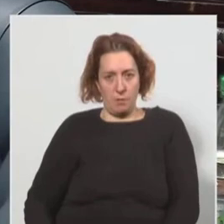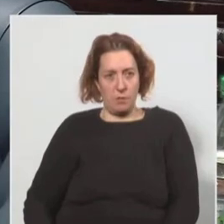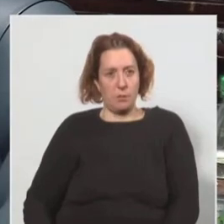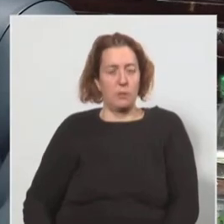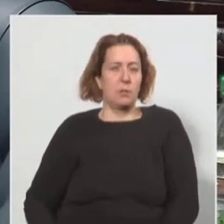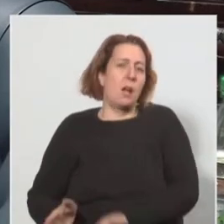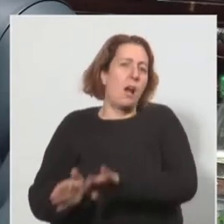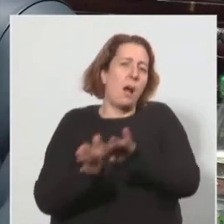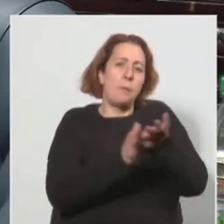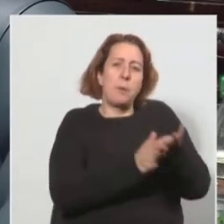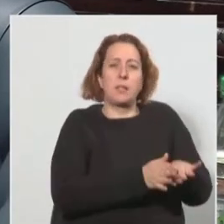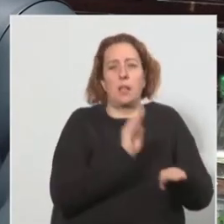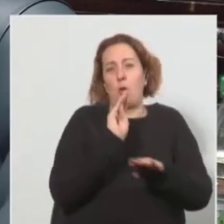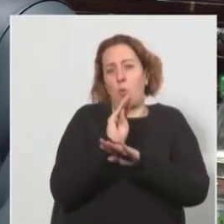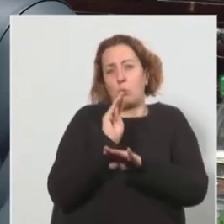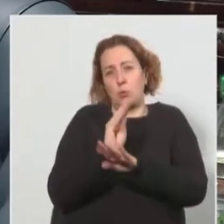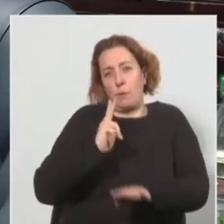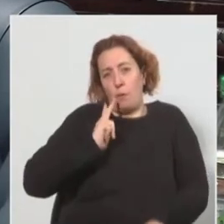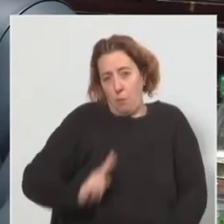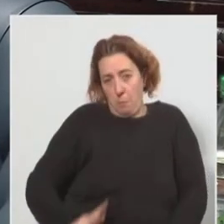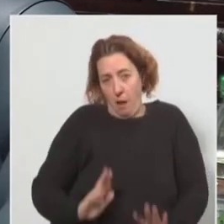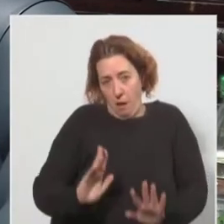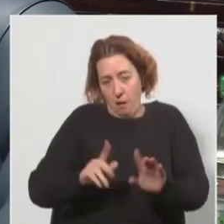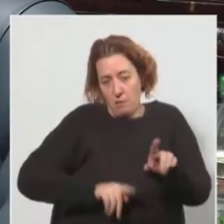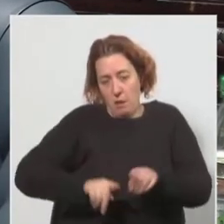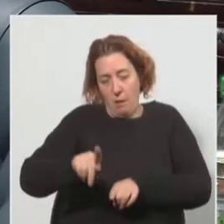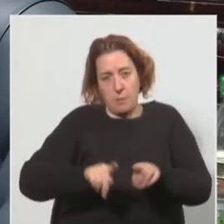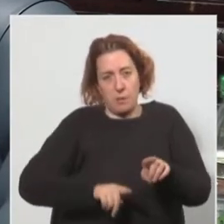del curso formal del trámite,